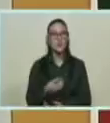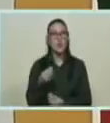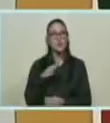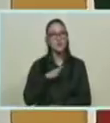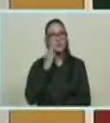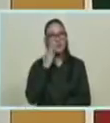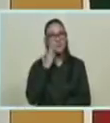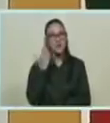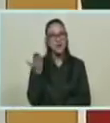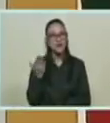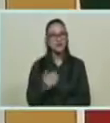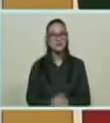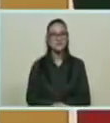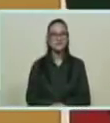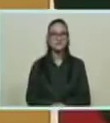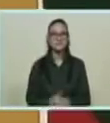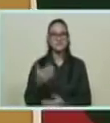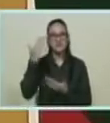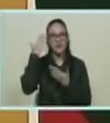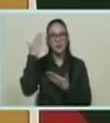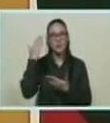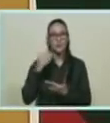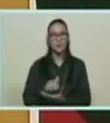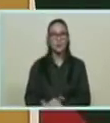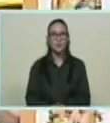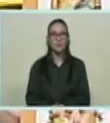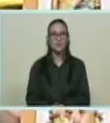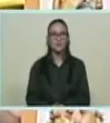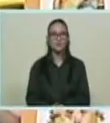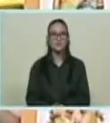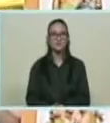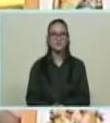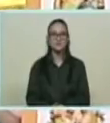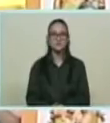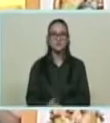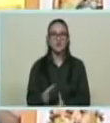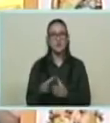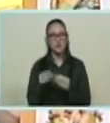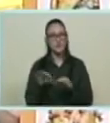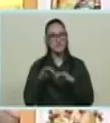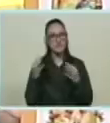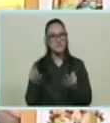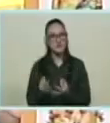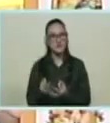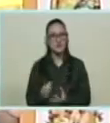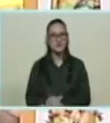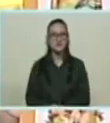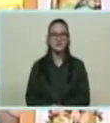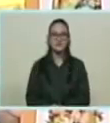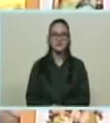mamá? Dale saludos a toda la familia, ¿oíste?